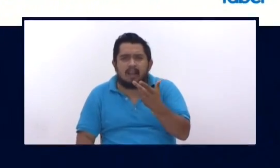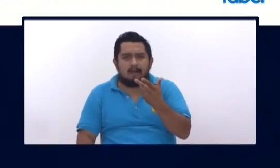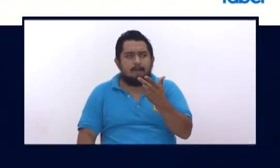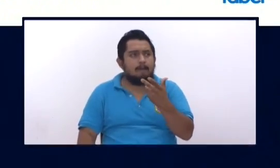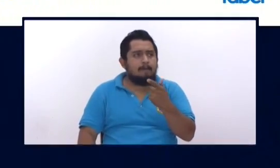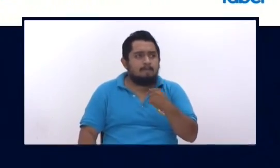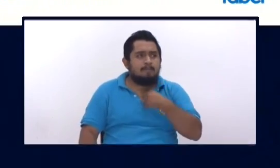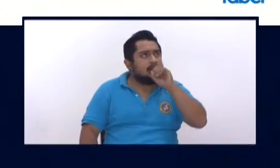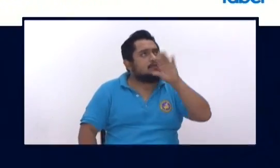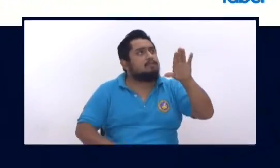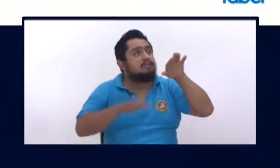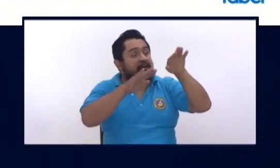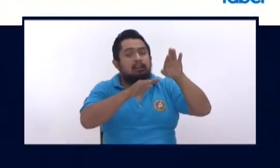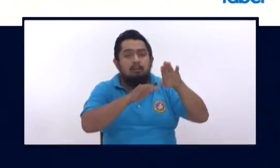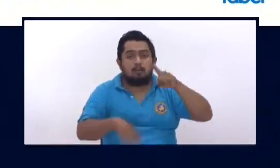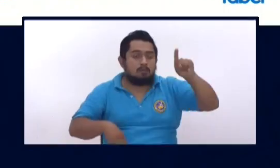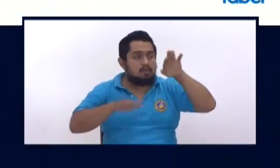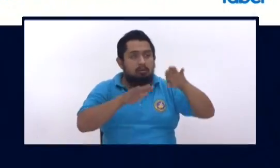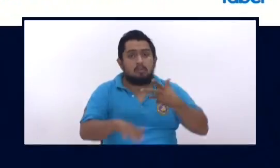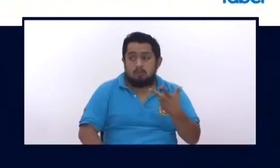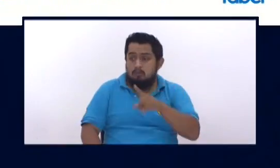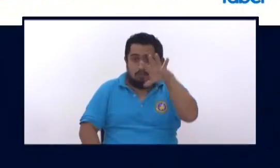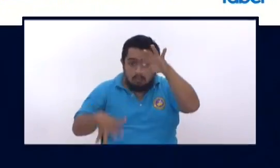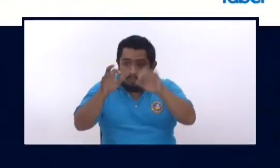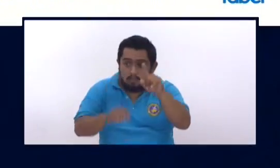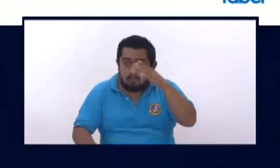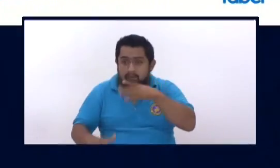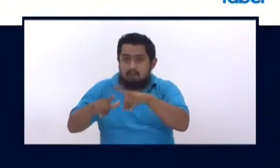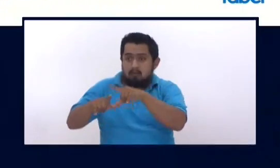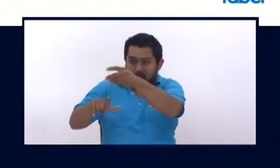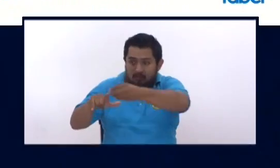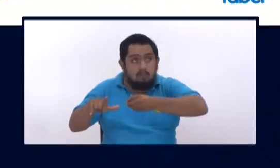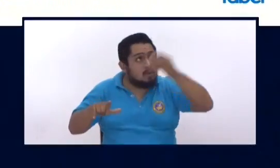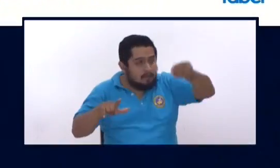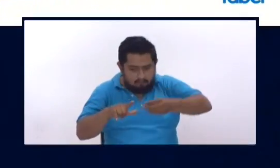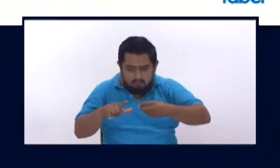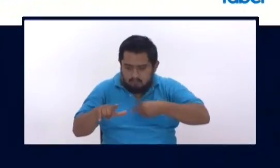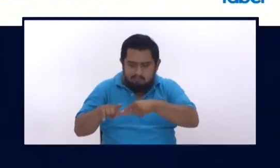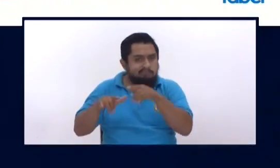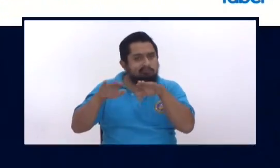y yo lo doy gracias a dios no sé cuántos de los que están aquí le damos gracias a dios por la iglesia que dios nos ha prestado